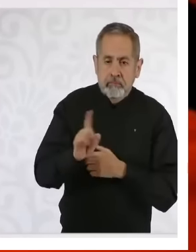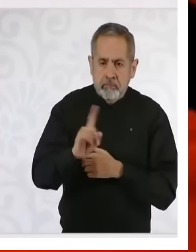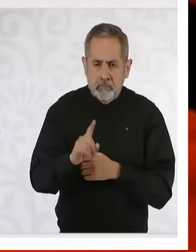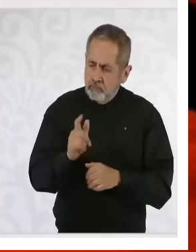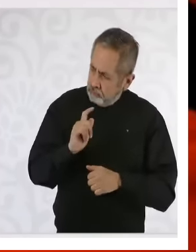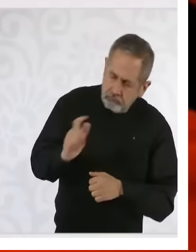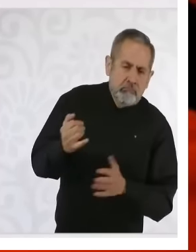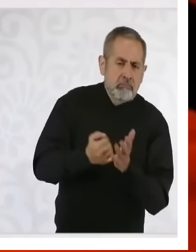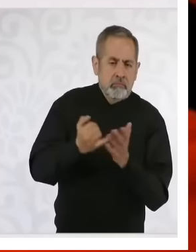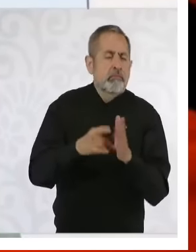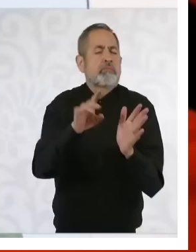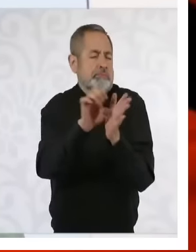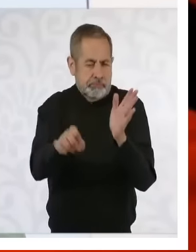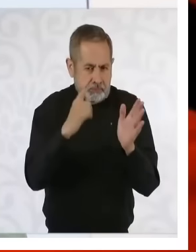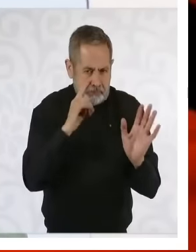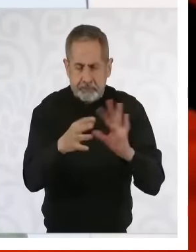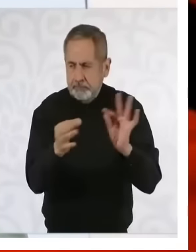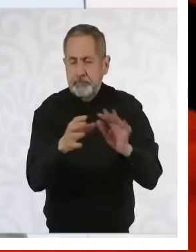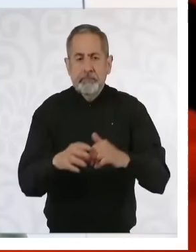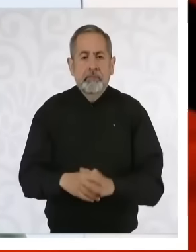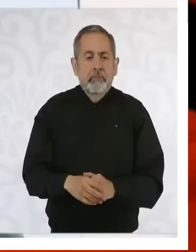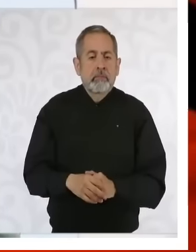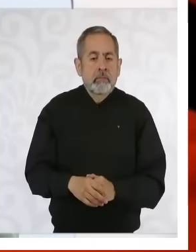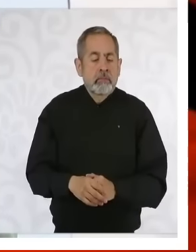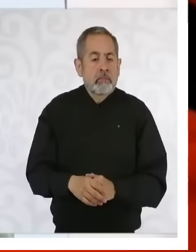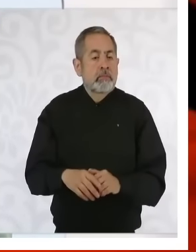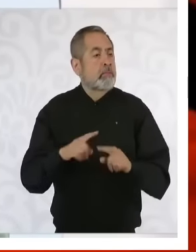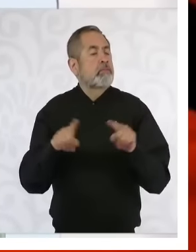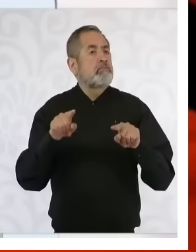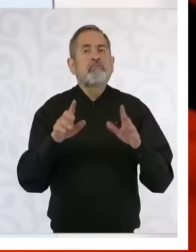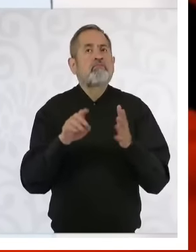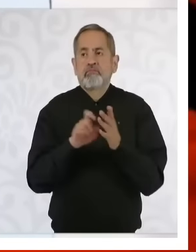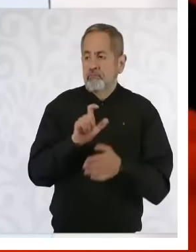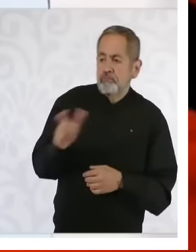Les voy a poner algunos ejemplos. Paga distinto